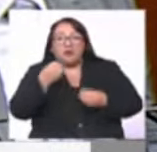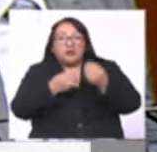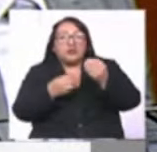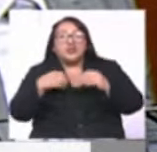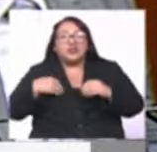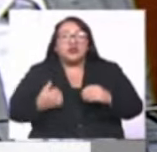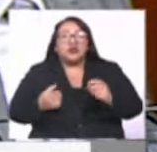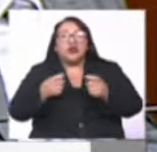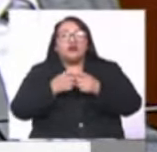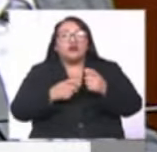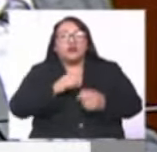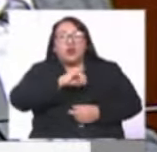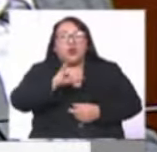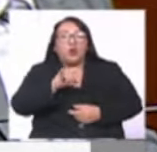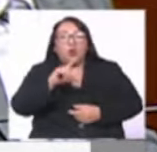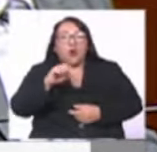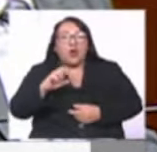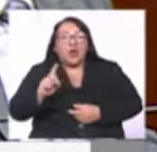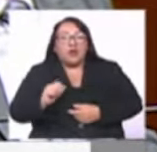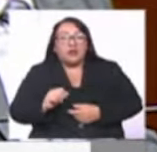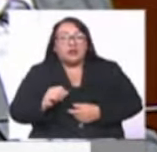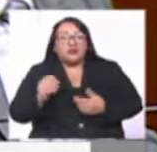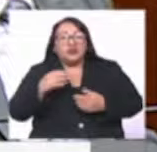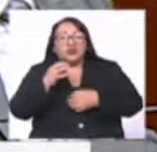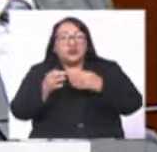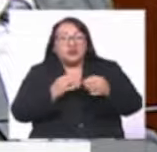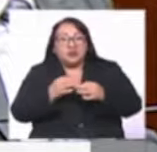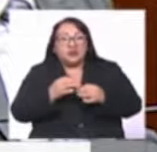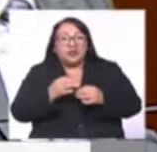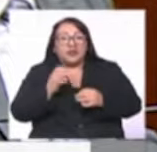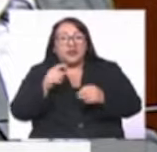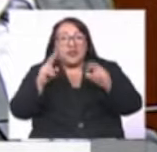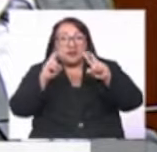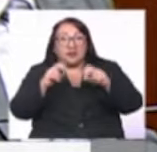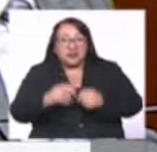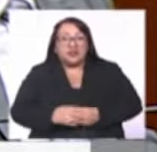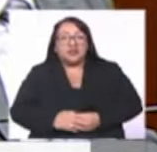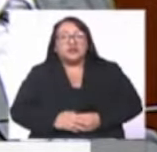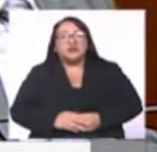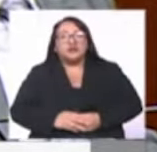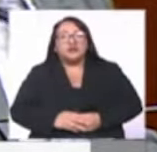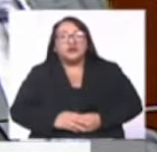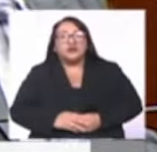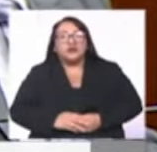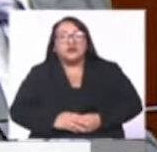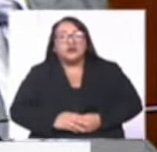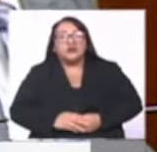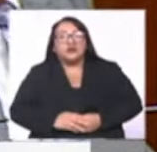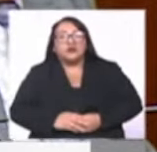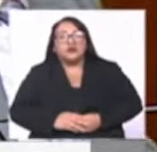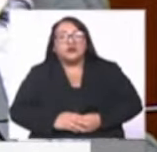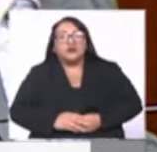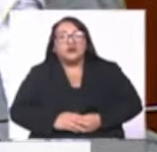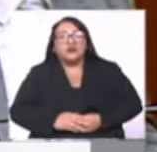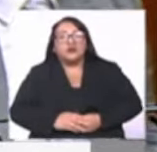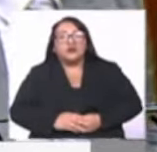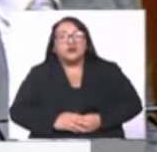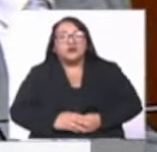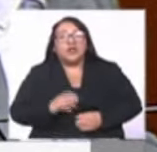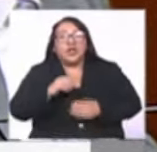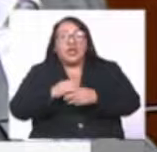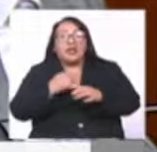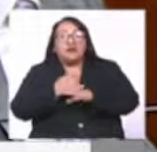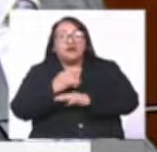congresista Patricia Juárez Gallegos donde se determinan los hechos de la investigación y se admiten los medios probatorios ofrecidos en la denuncia